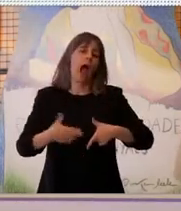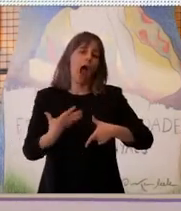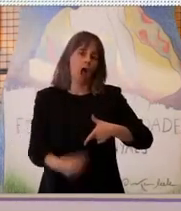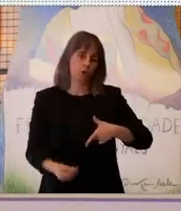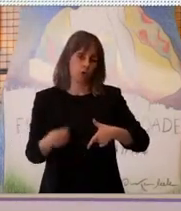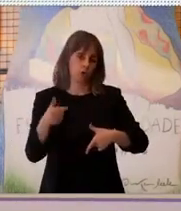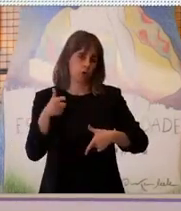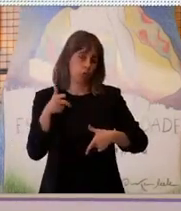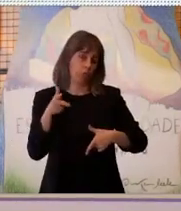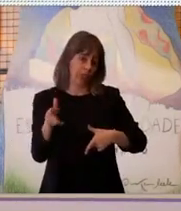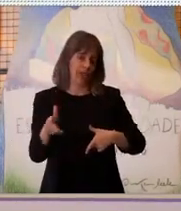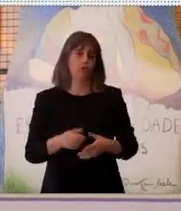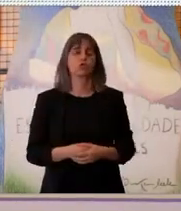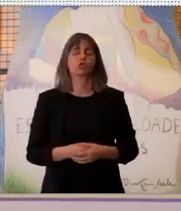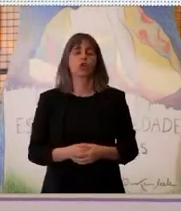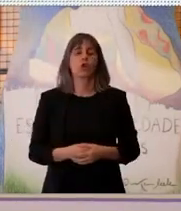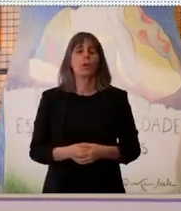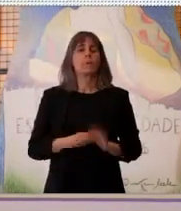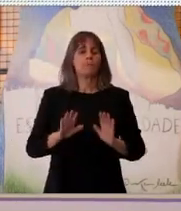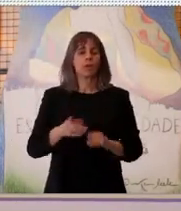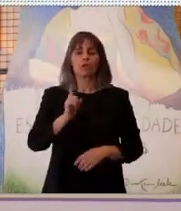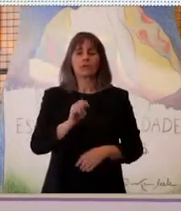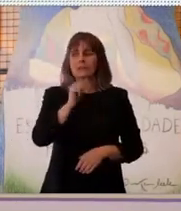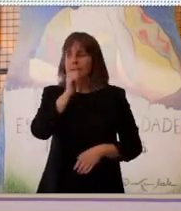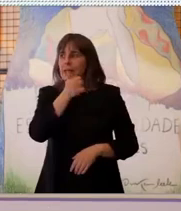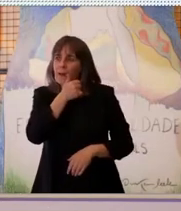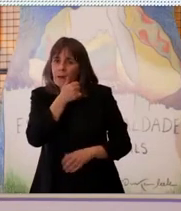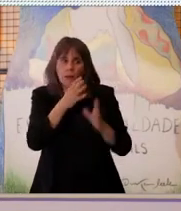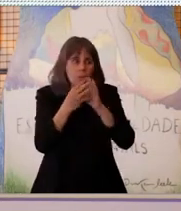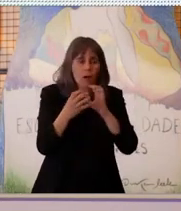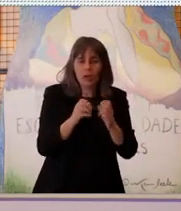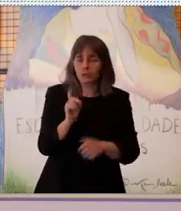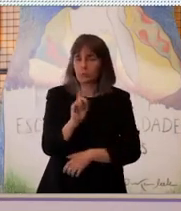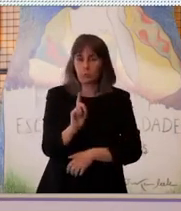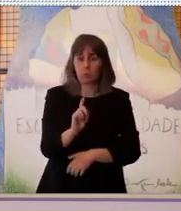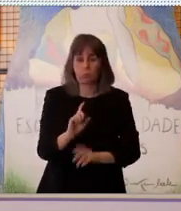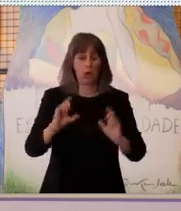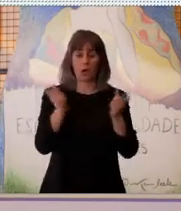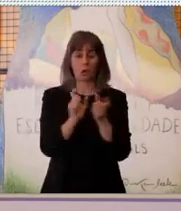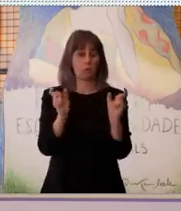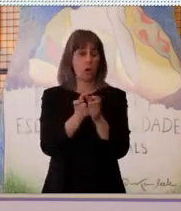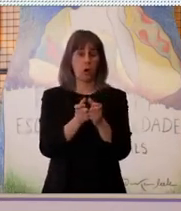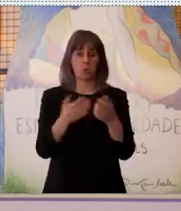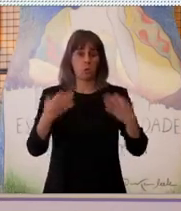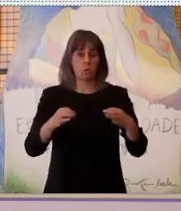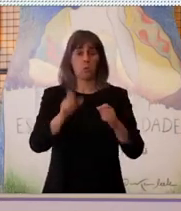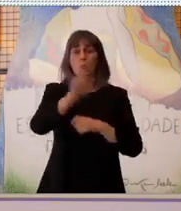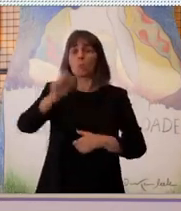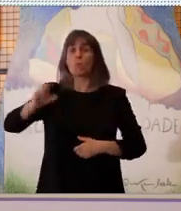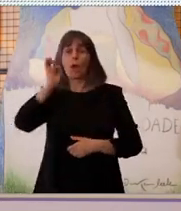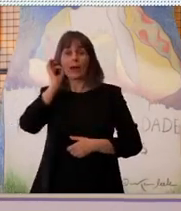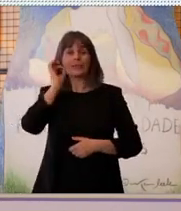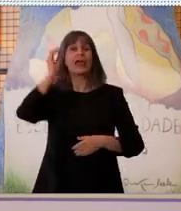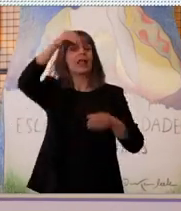se reunían institucionalmente es decir No eran pactos secretos era que los viernes o de un mes se reunían las mujeres de partidos muy